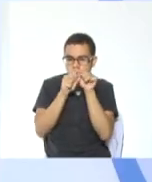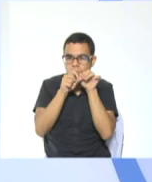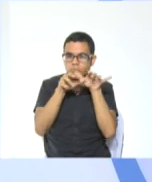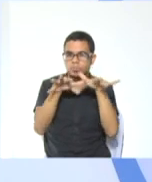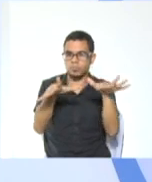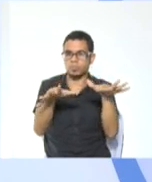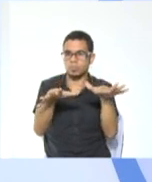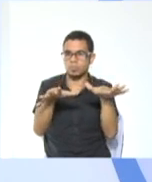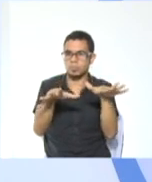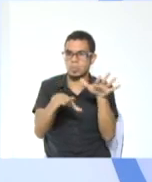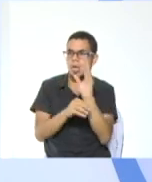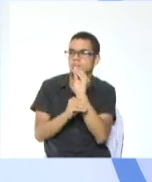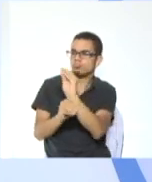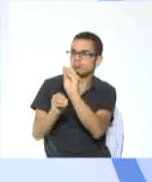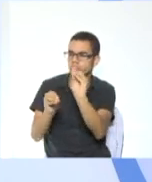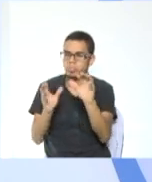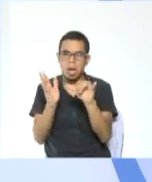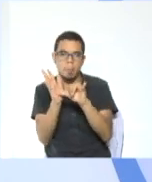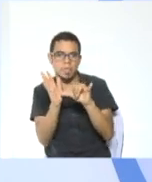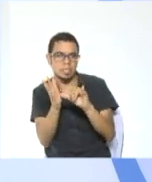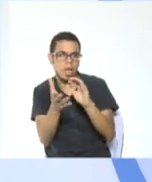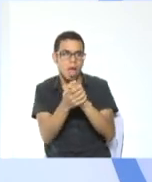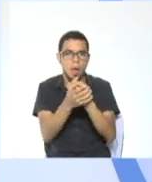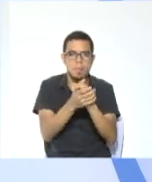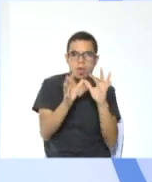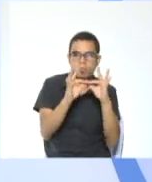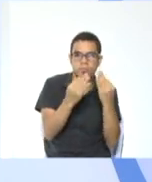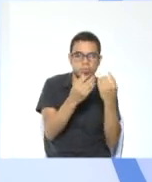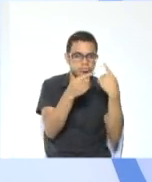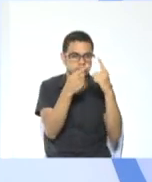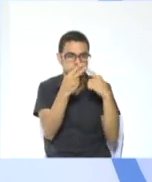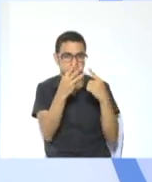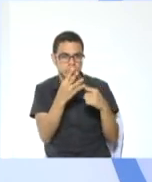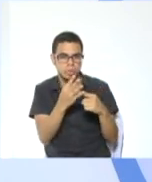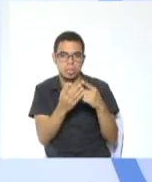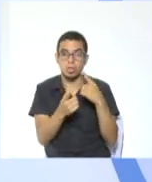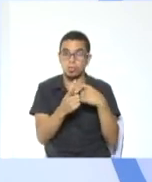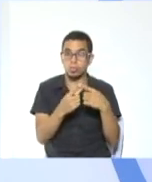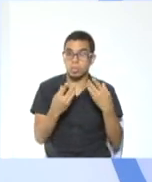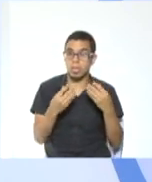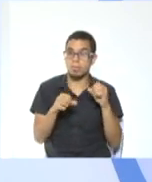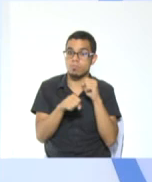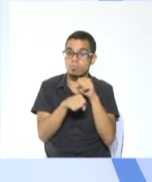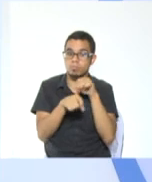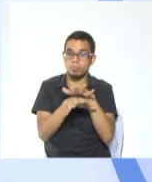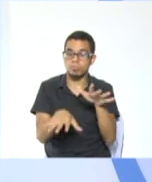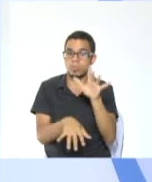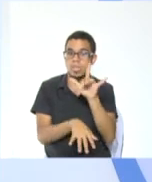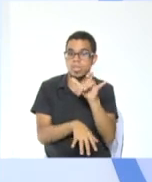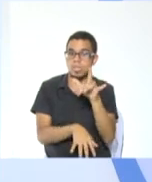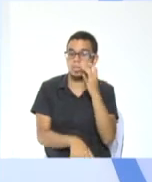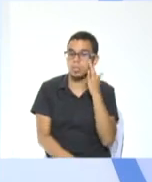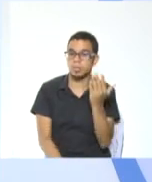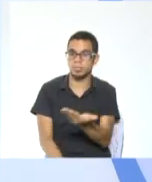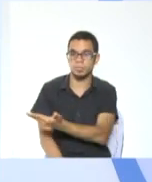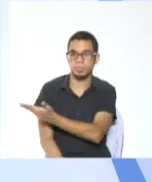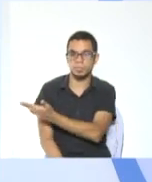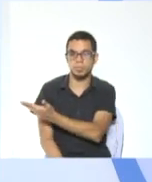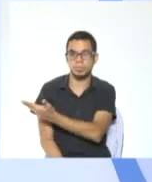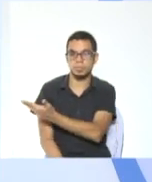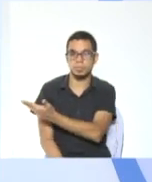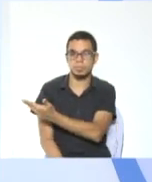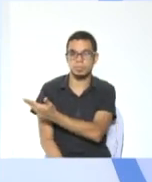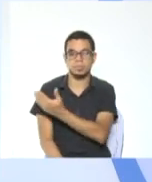amigas, porque a su disposición tienen las redes sociales de nuestra Casa Vive. Por Instagram pueden conseguirnos como Vive TV